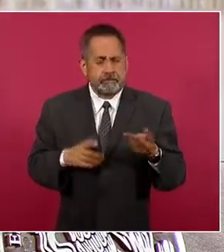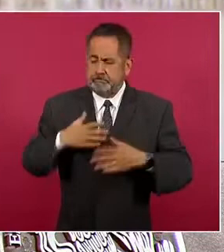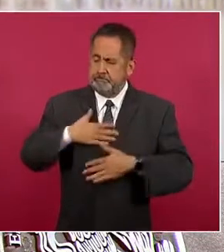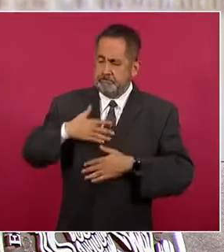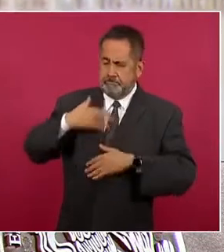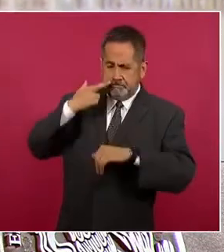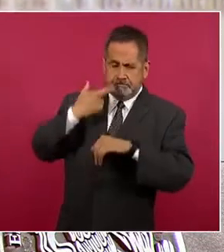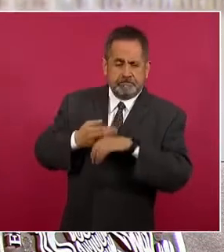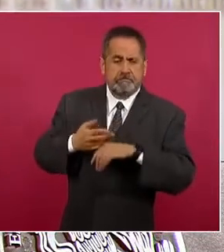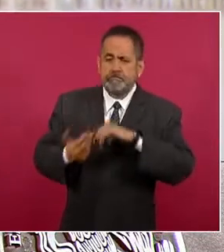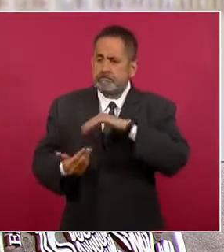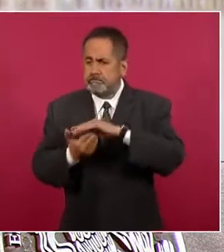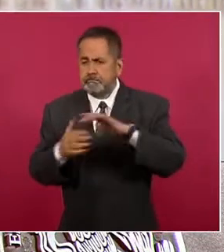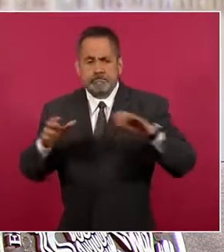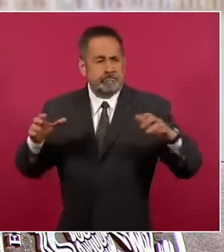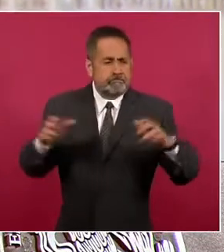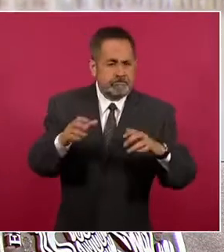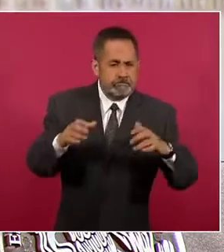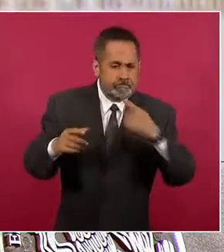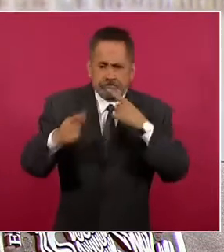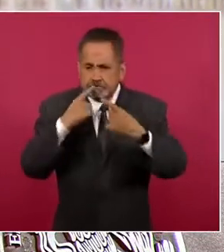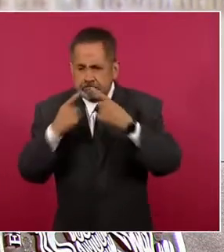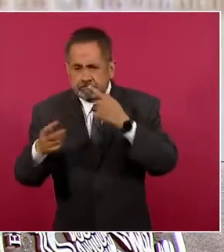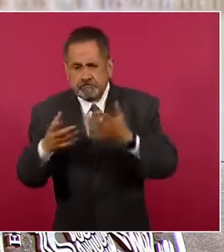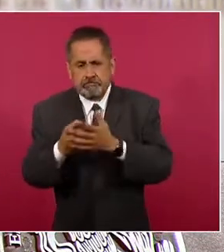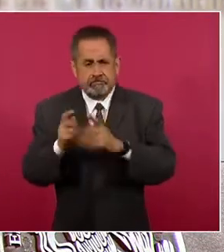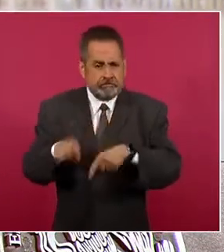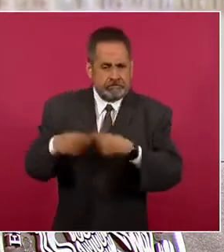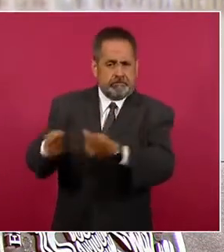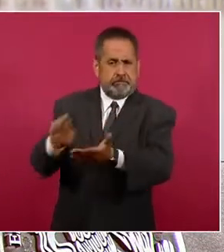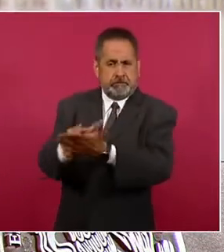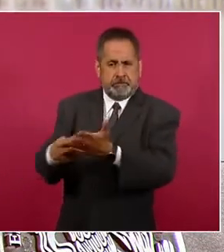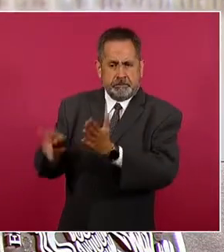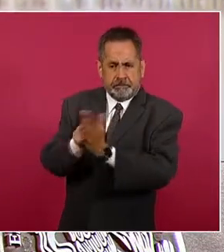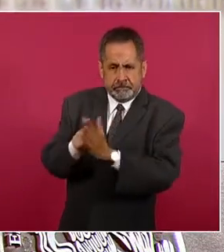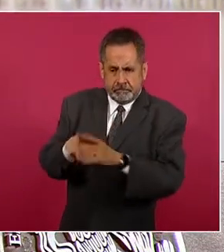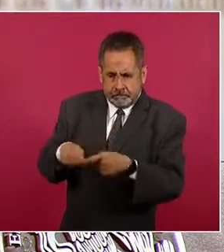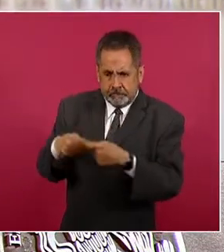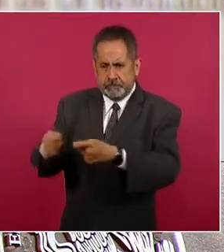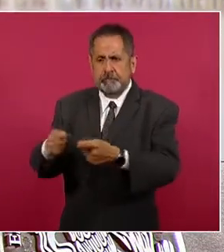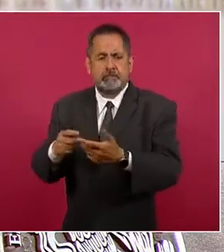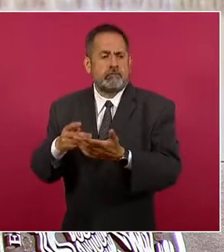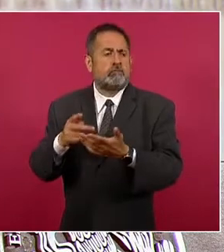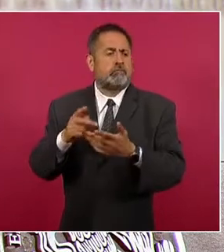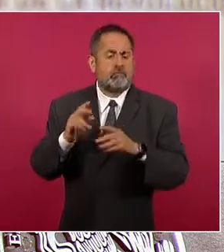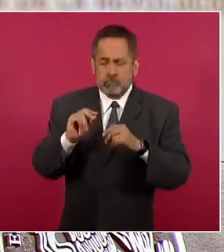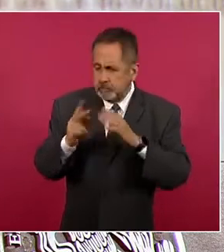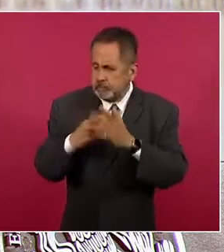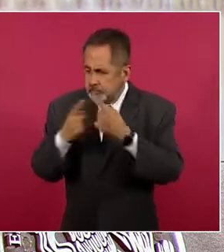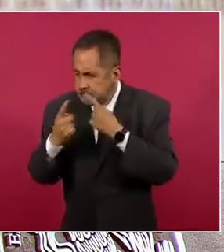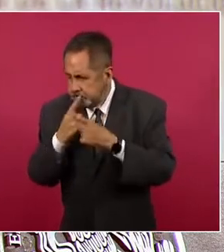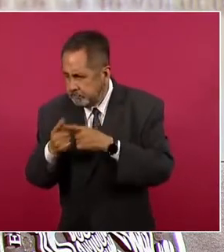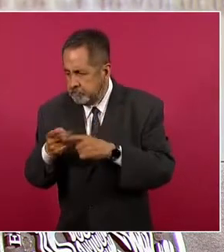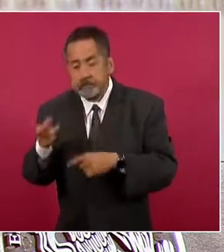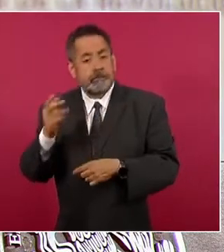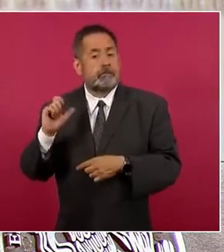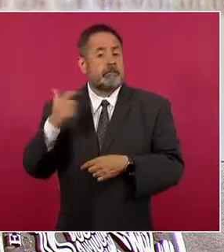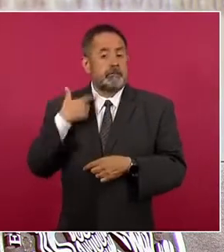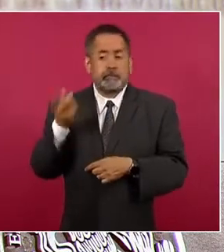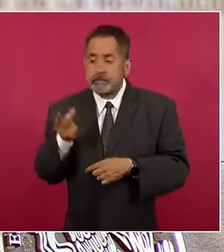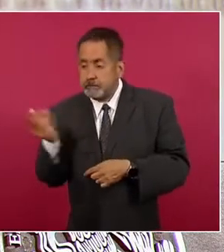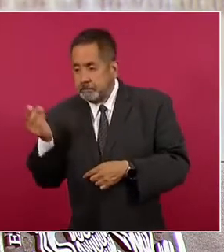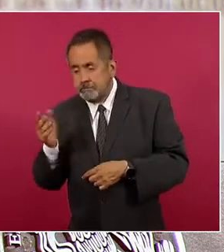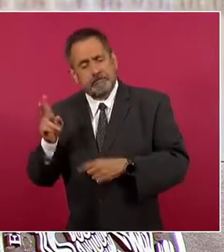responsabilidad las mesas de incidencias, las mesas de basificaciones, la mesa de reinstalación de docentes y me voy a